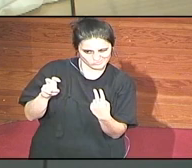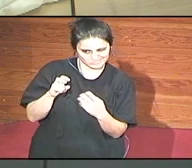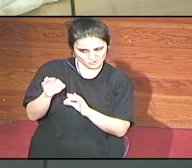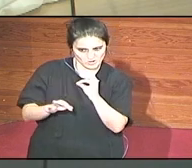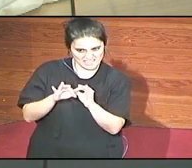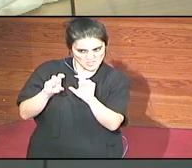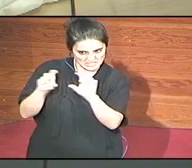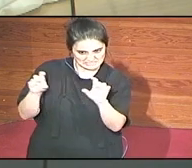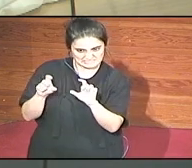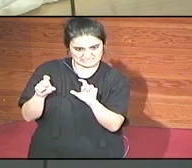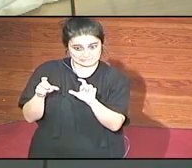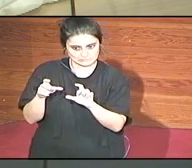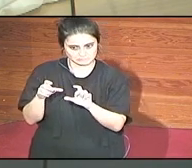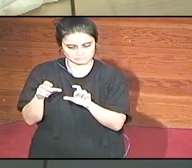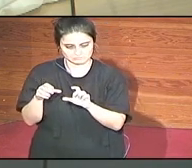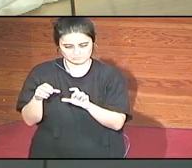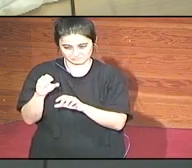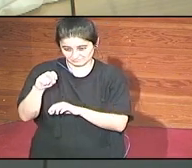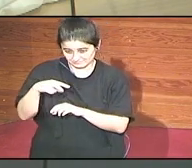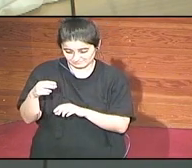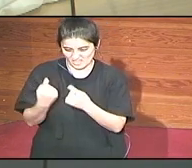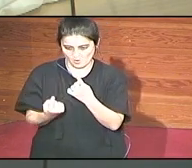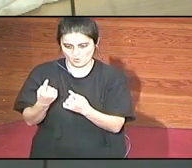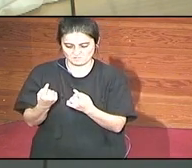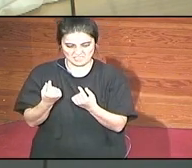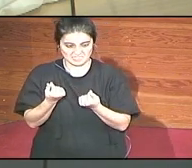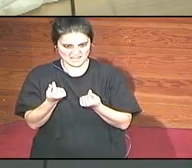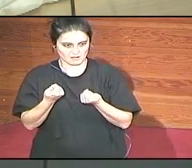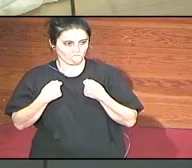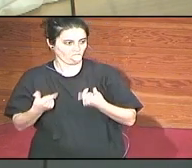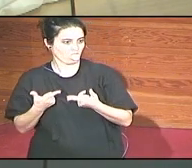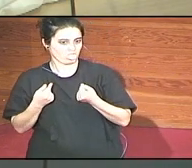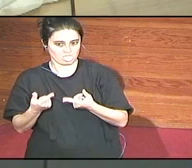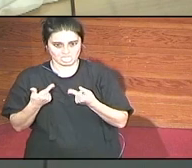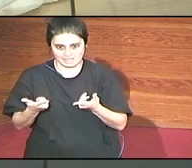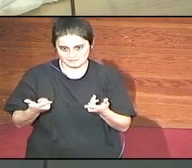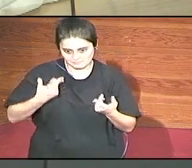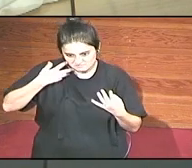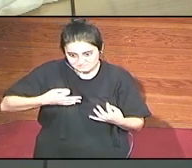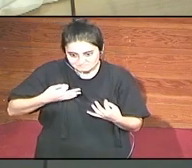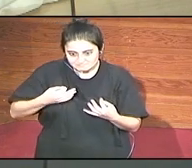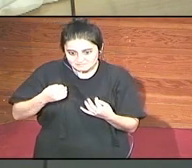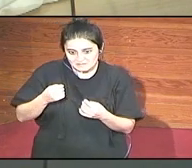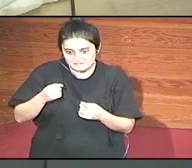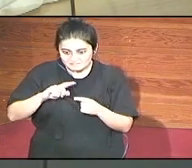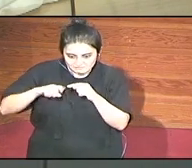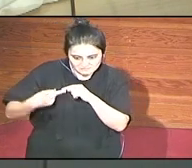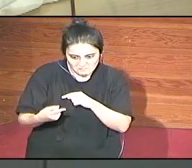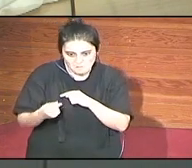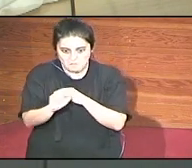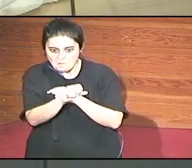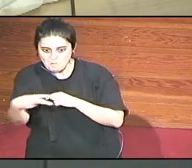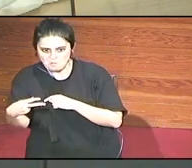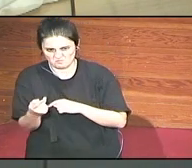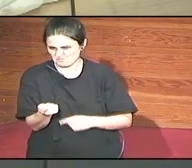dinero de una manera obscena que prácticamente su rendimiento es muy bajo y que lo único que sirve es para